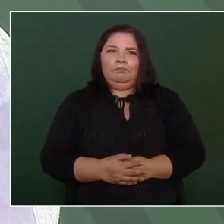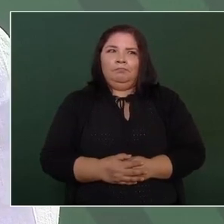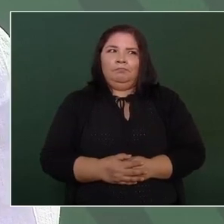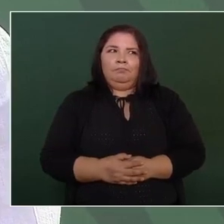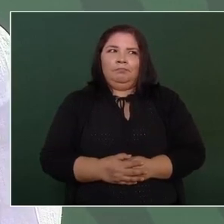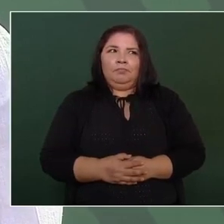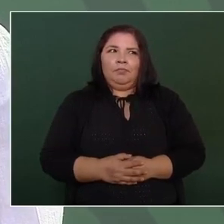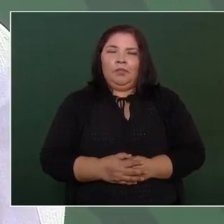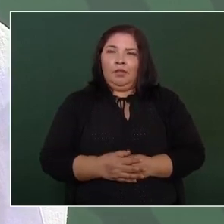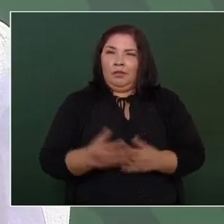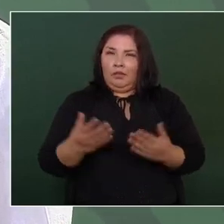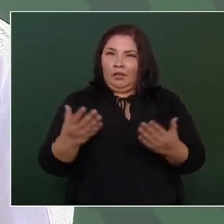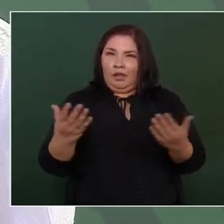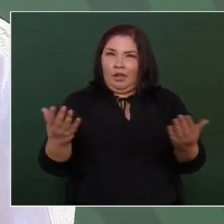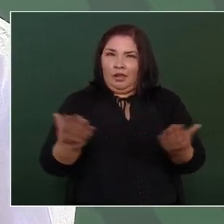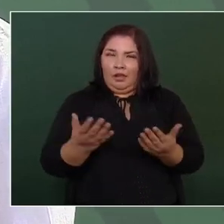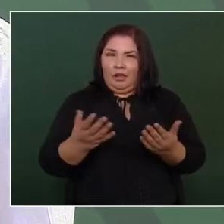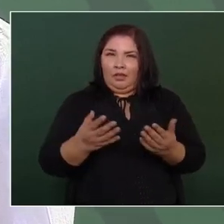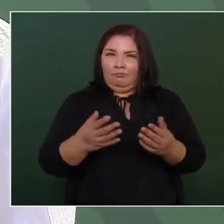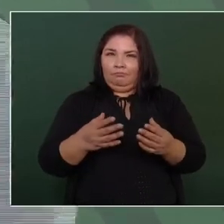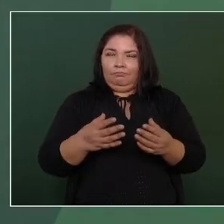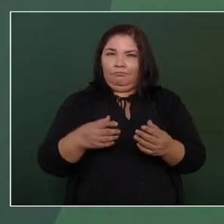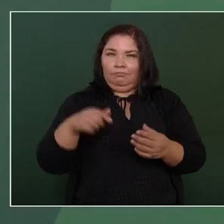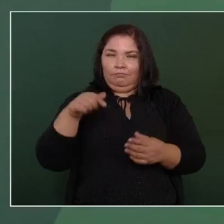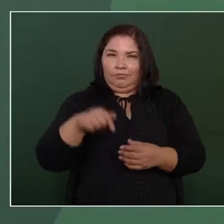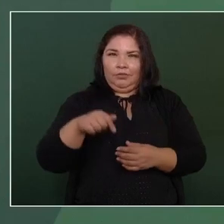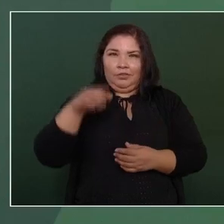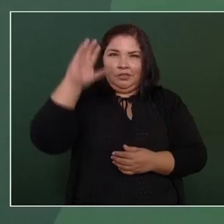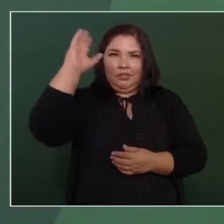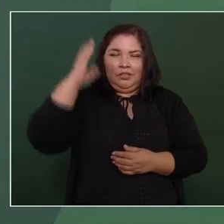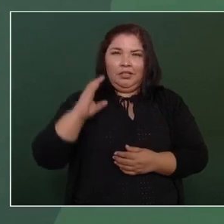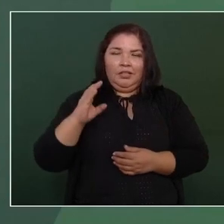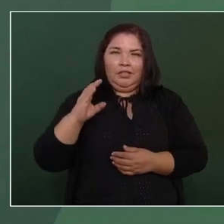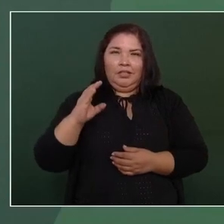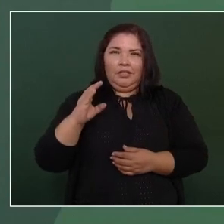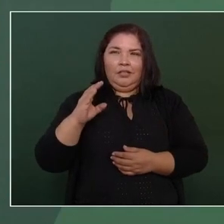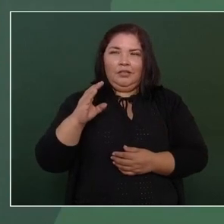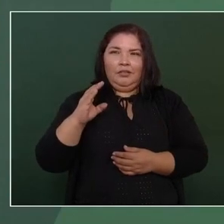Las vamos a inaugurar aquí,